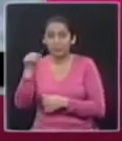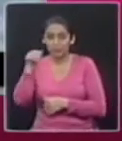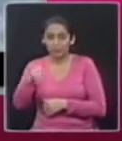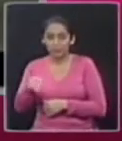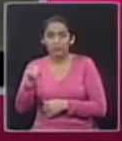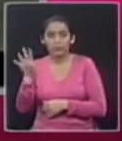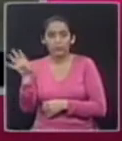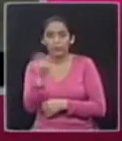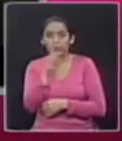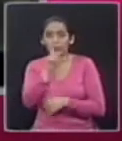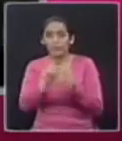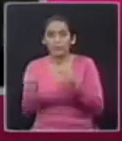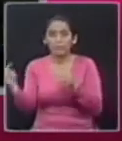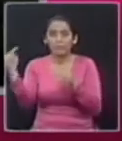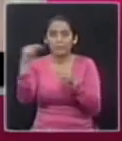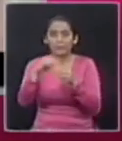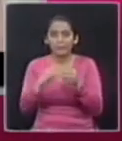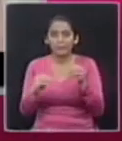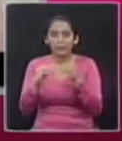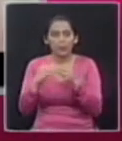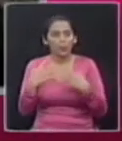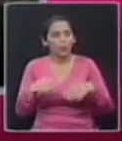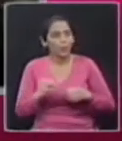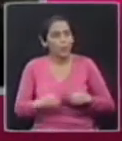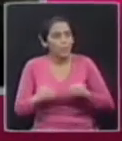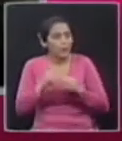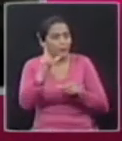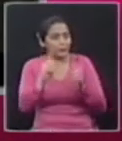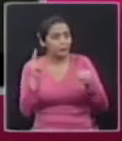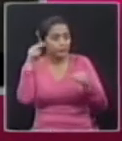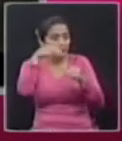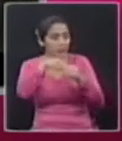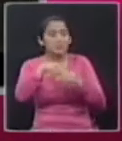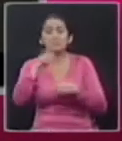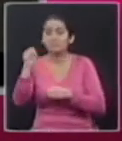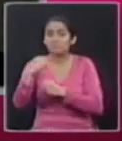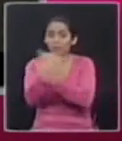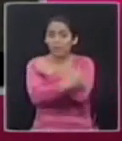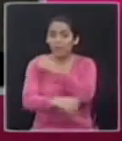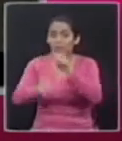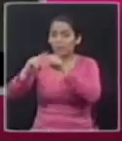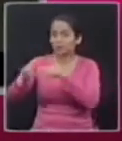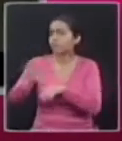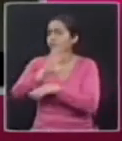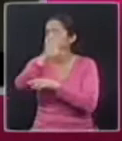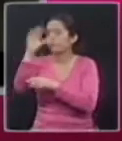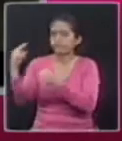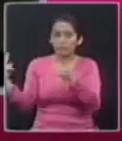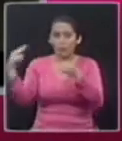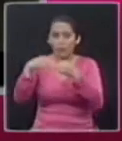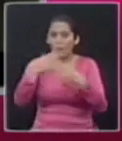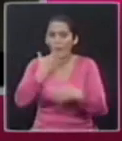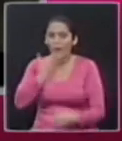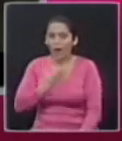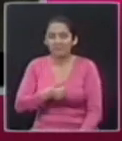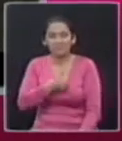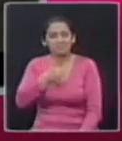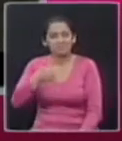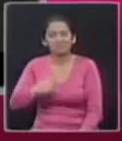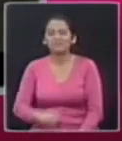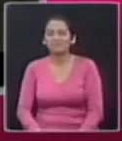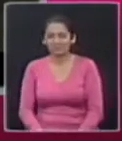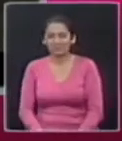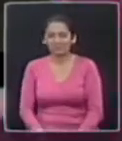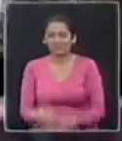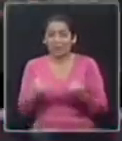los postulados. Se han incrementado totalmente las propuestas. Y los países. Ha sido una iniciativa de verdad espectacular y eso nos muestra